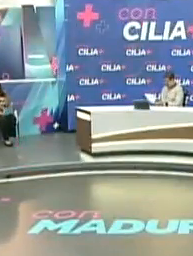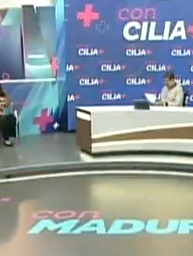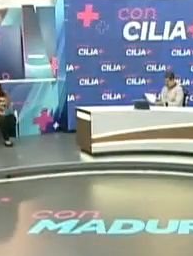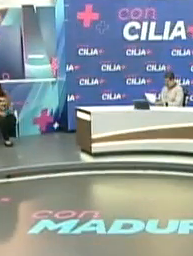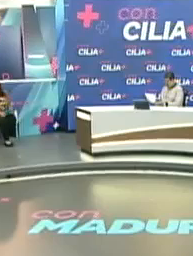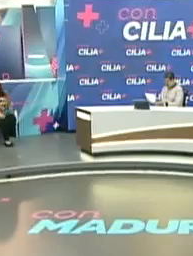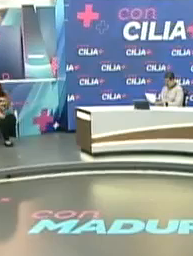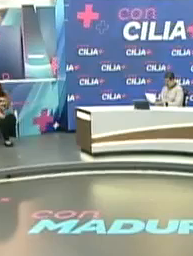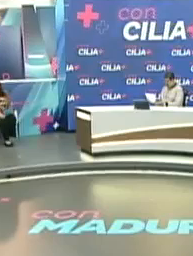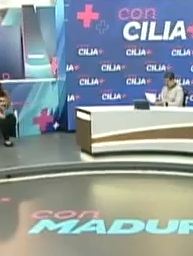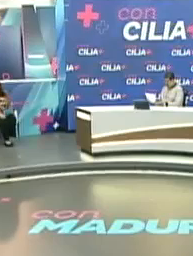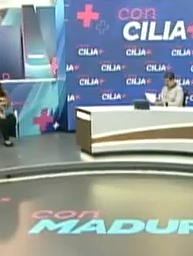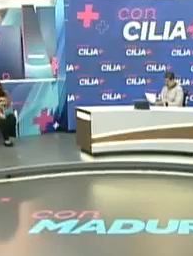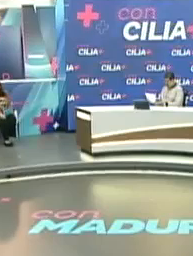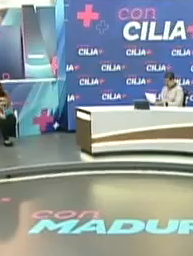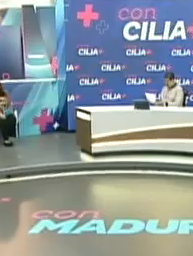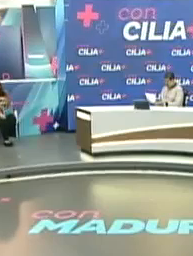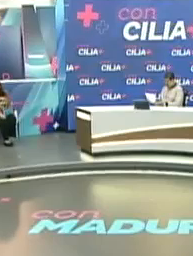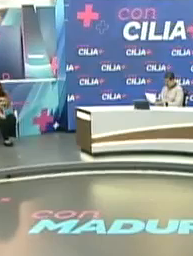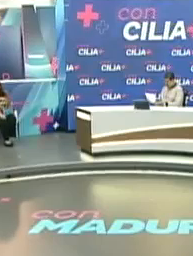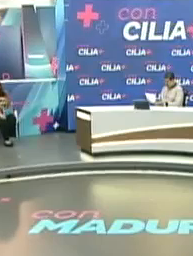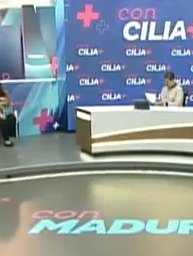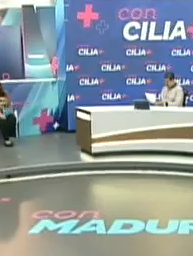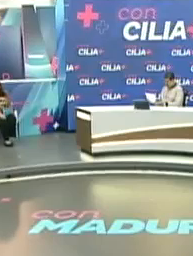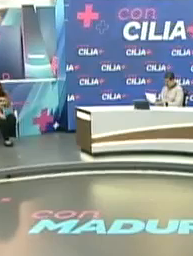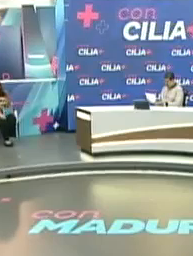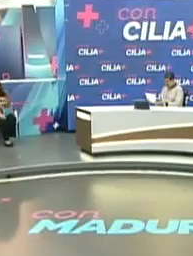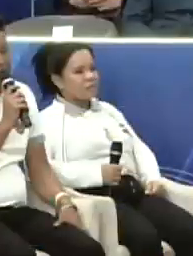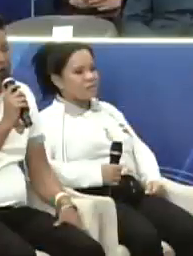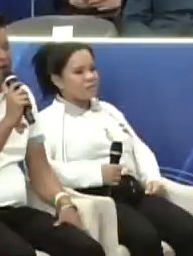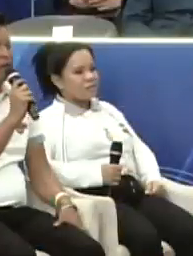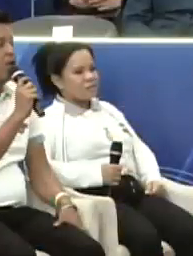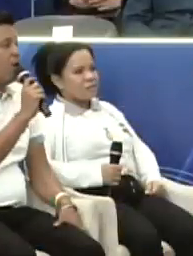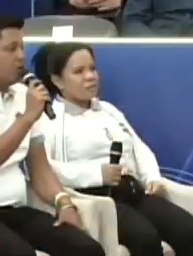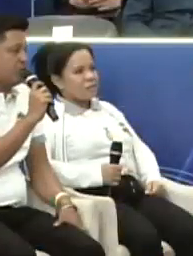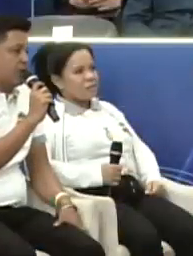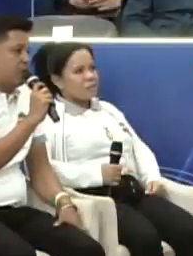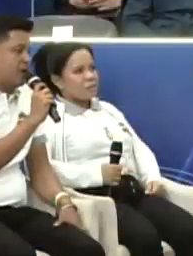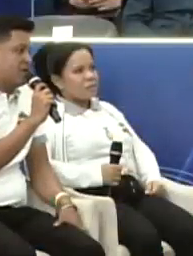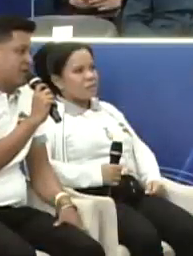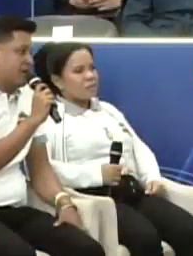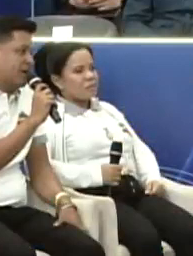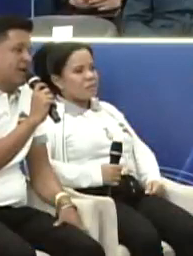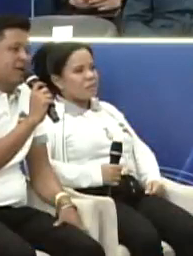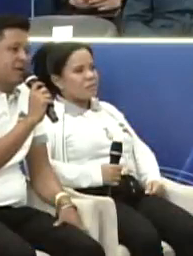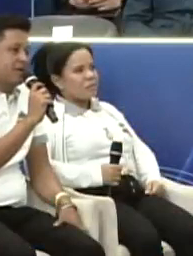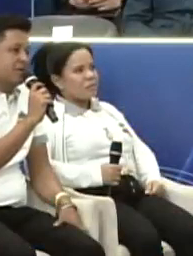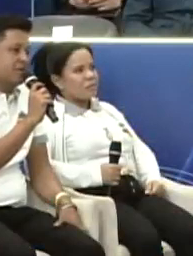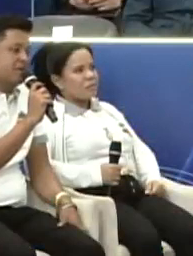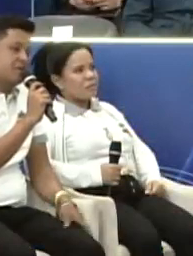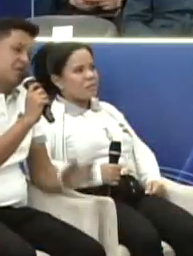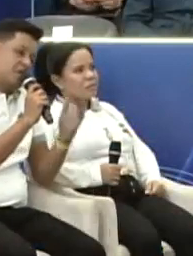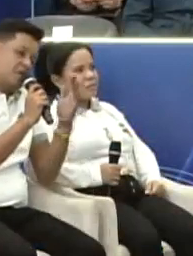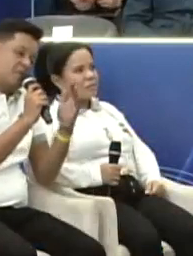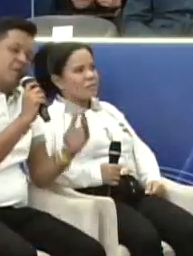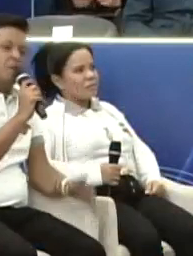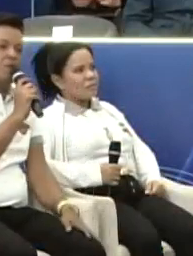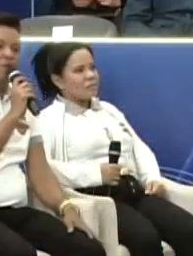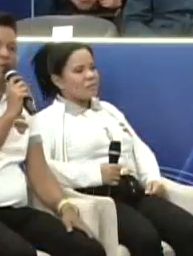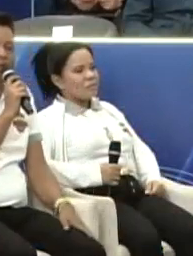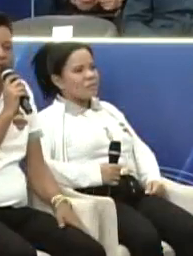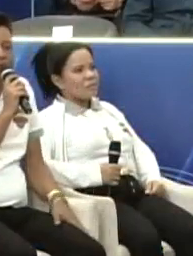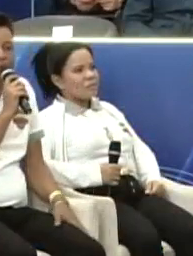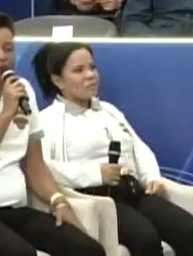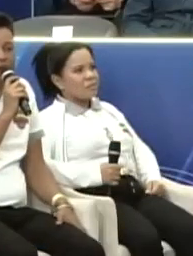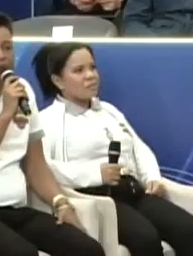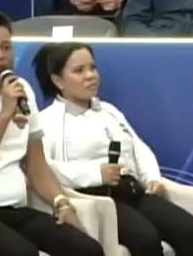esperemos, bueno, tenemos en Antímano 67 escuelas y en el barrio de Santa Ana tenemos 11 escuelas en Santa Ana en el eje 3 y